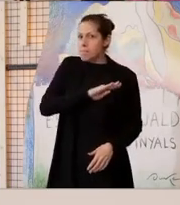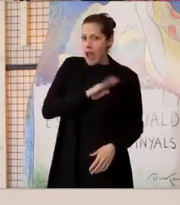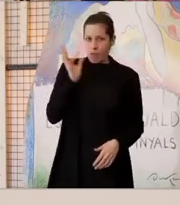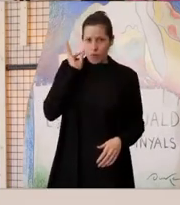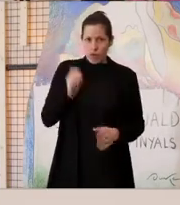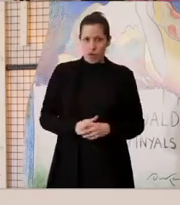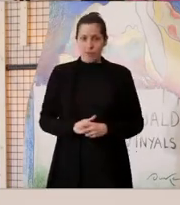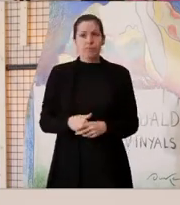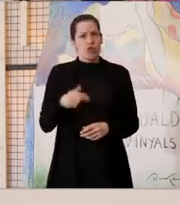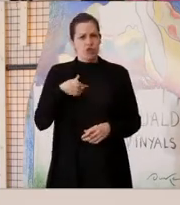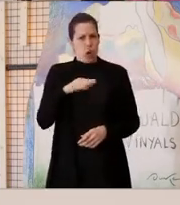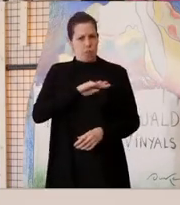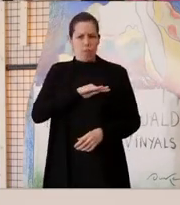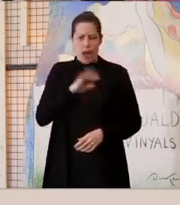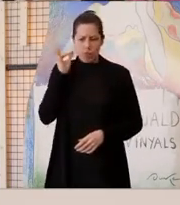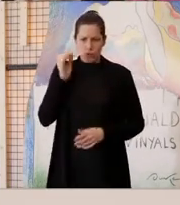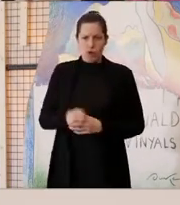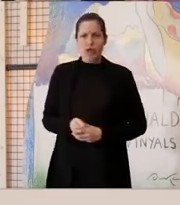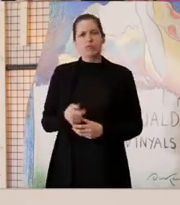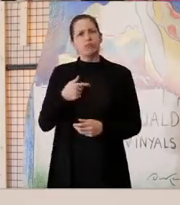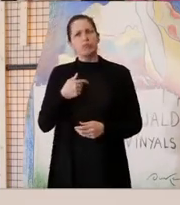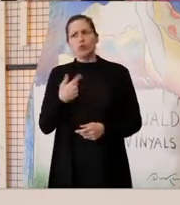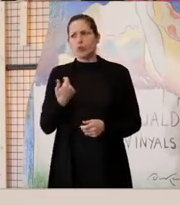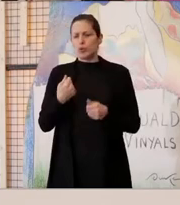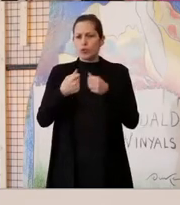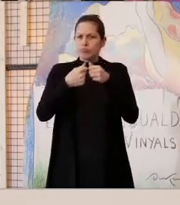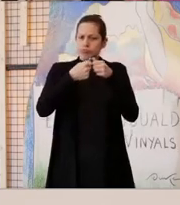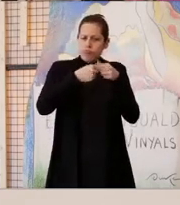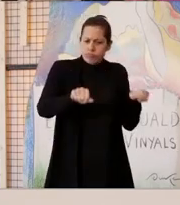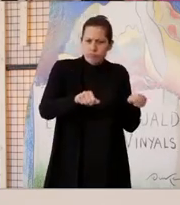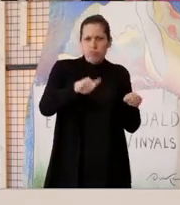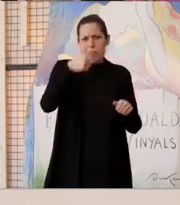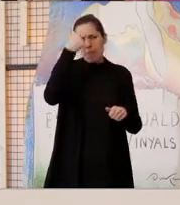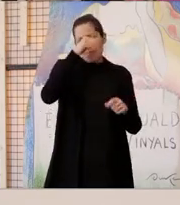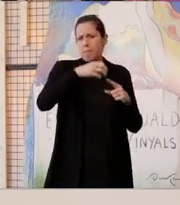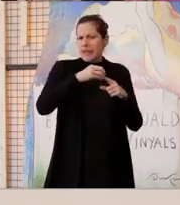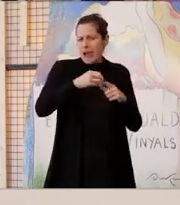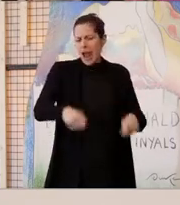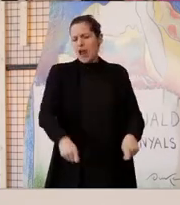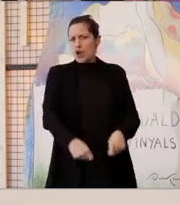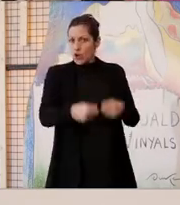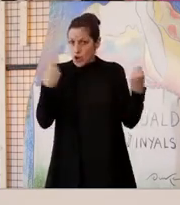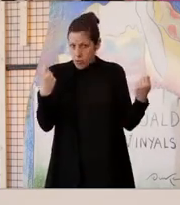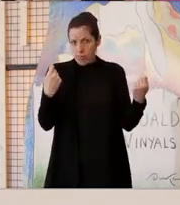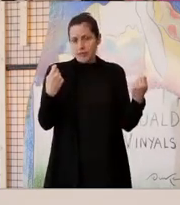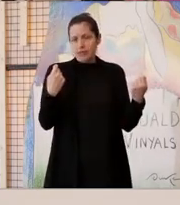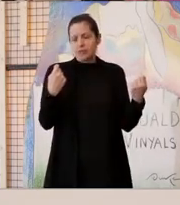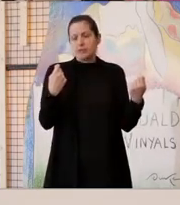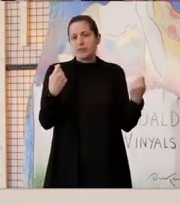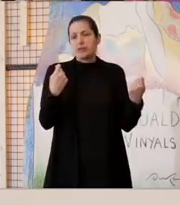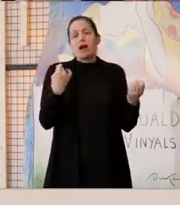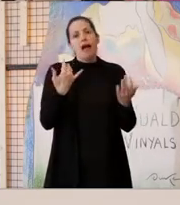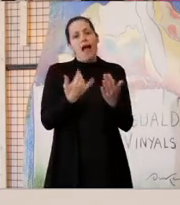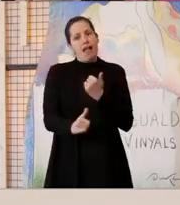claro si eres mala mujer que es decir si rompes con el estereotipo patriarcal de lo que se entiende que es una mujer vas